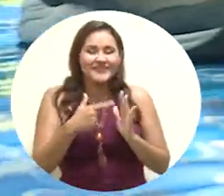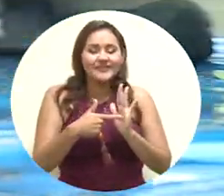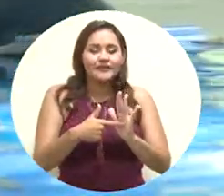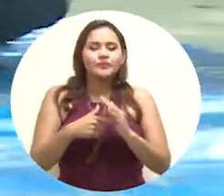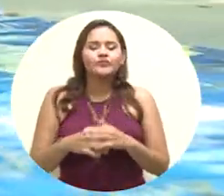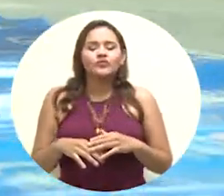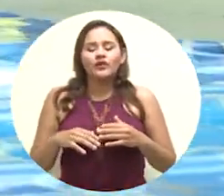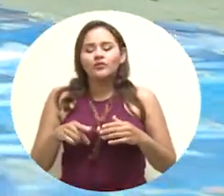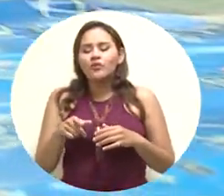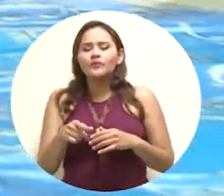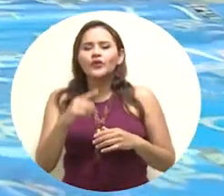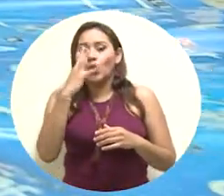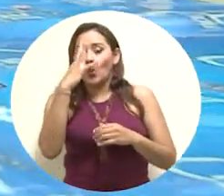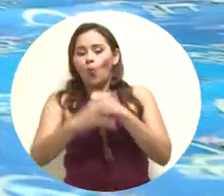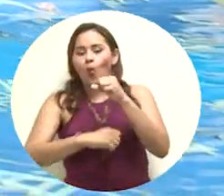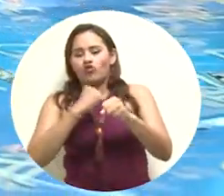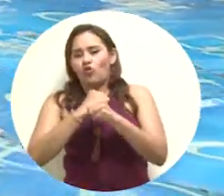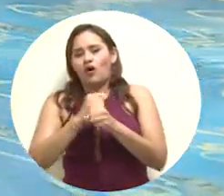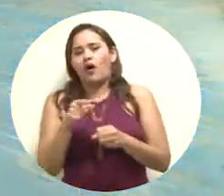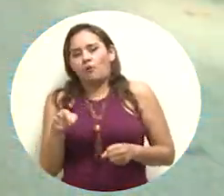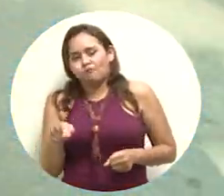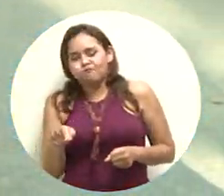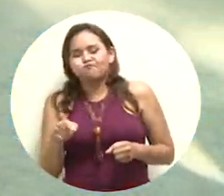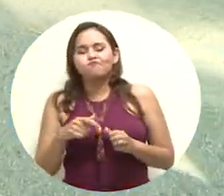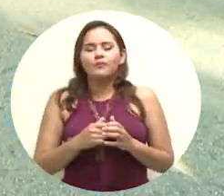Lo mantenemos limpiecito con su dieta.